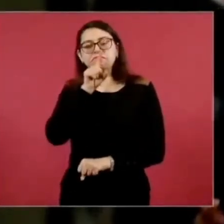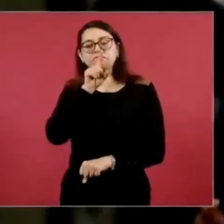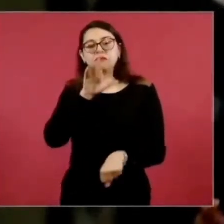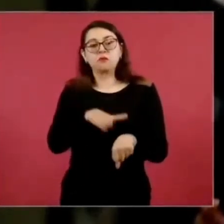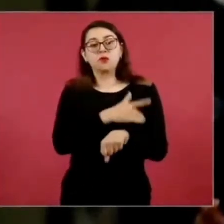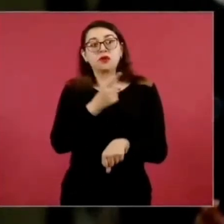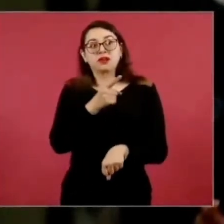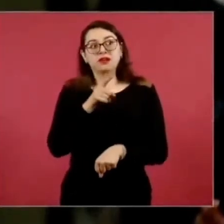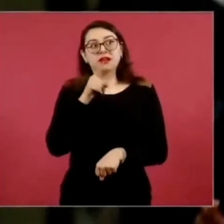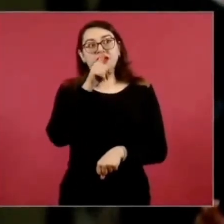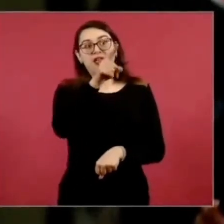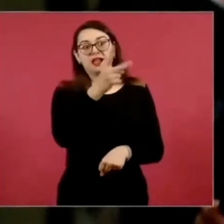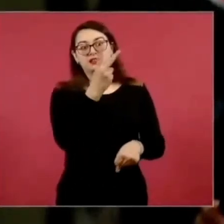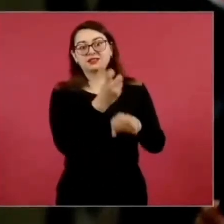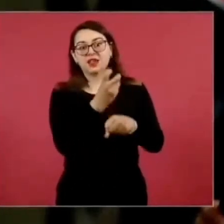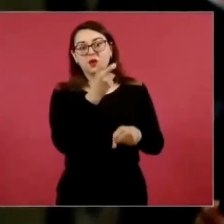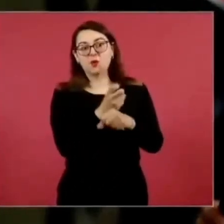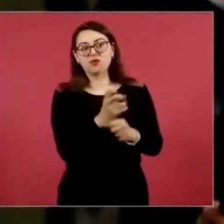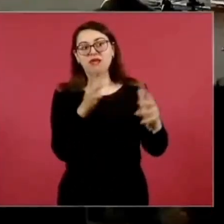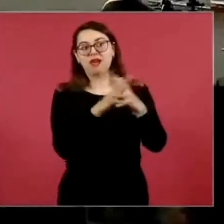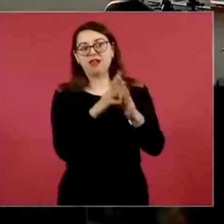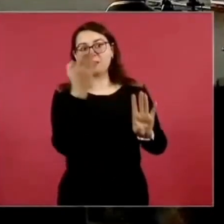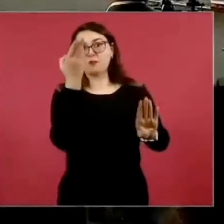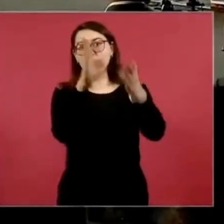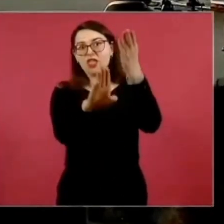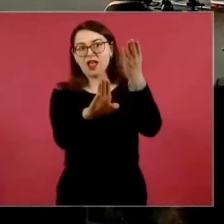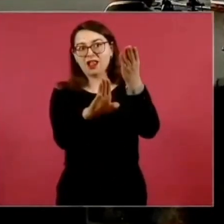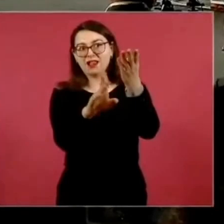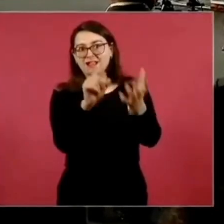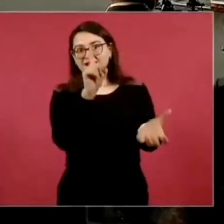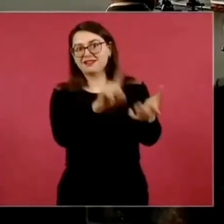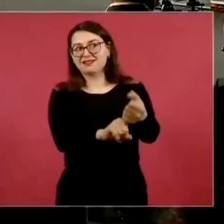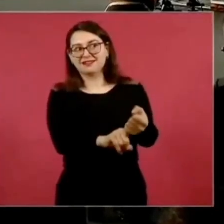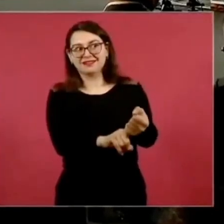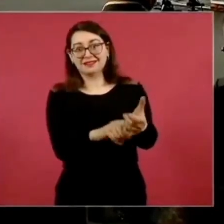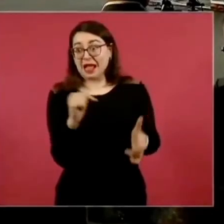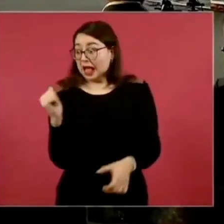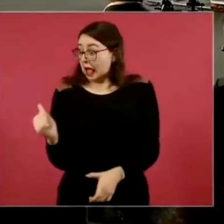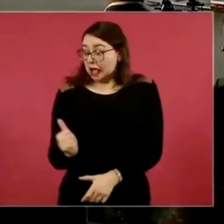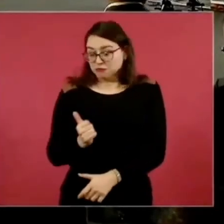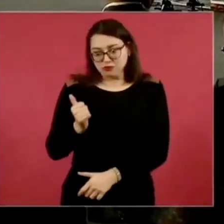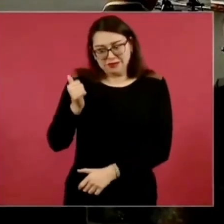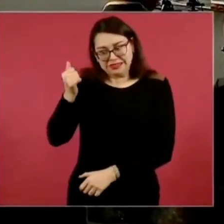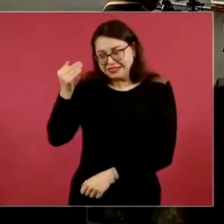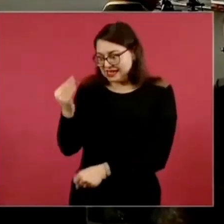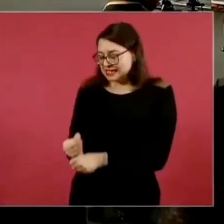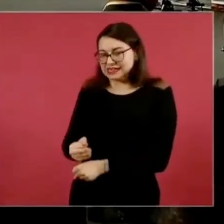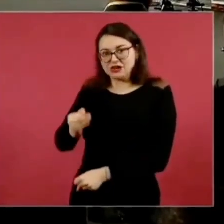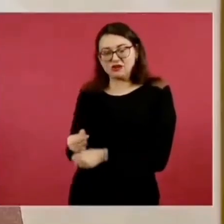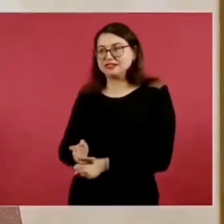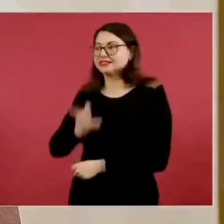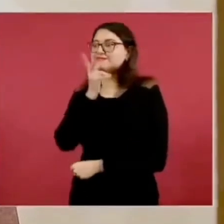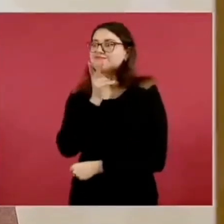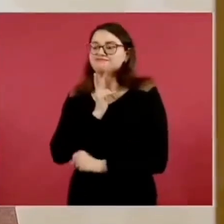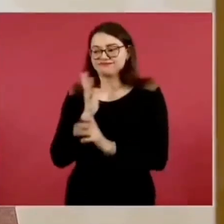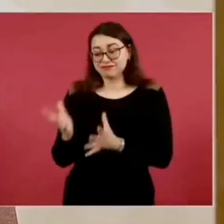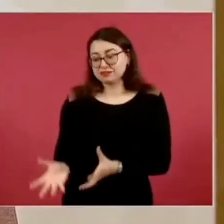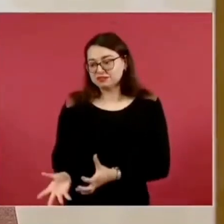Eso los jóvenes políticos también lo tienen que tomar en cuenta. La política es tiempo.